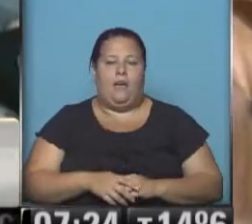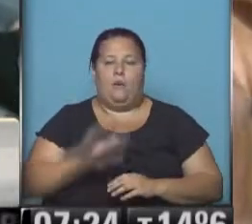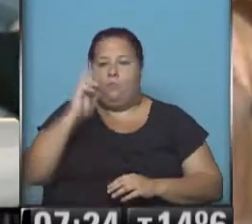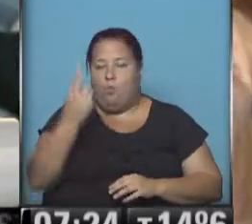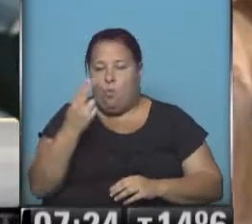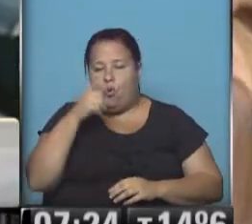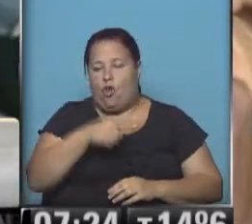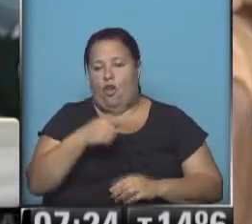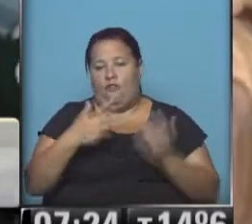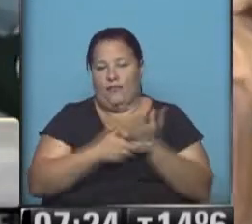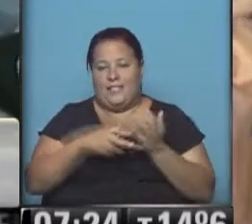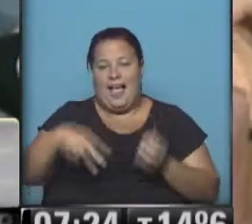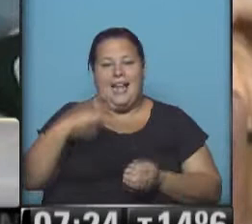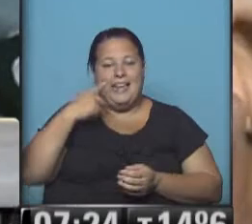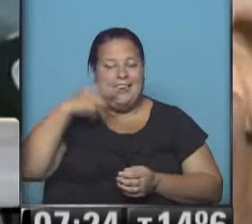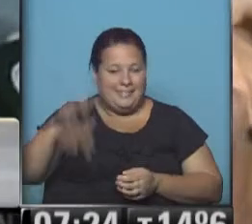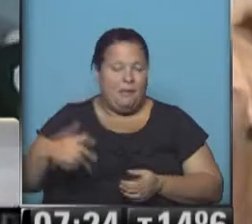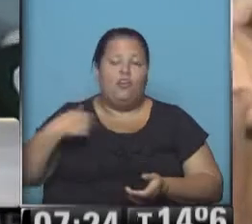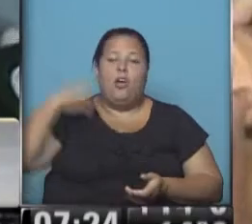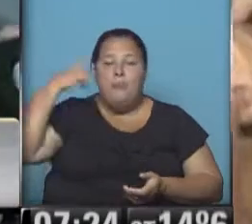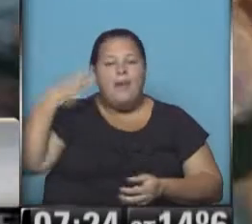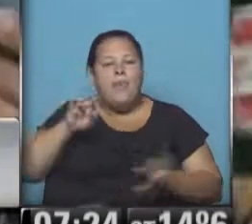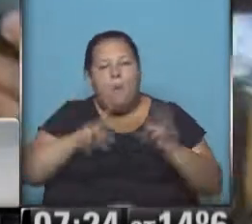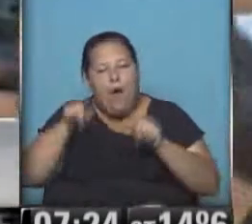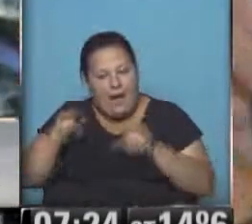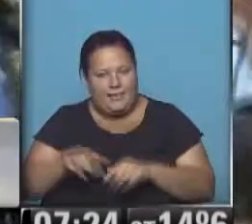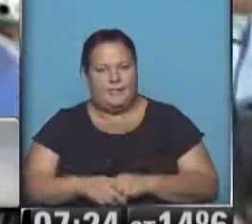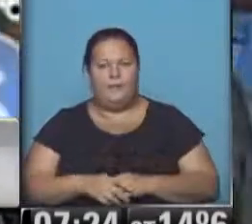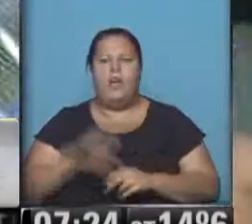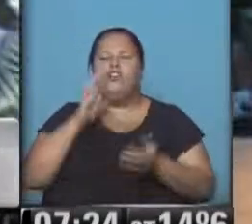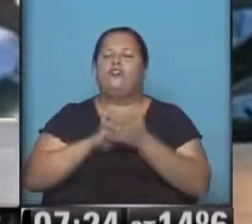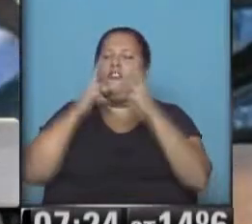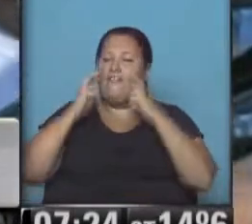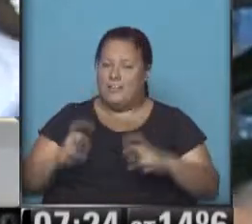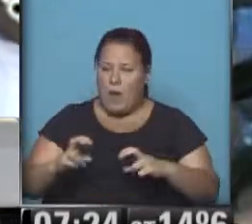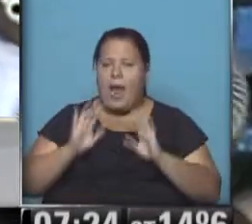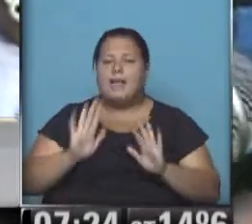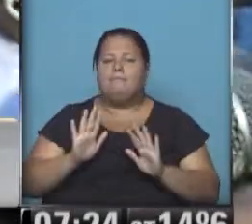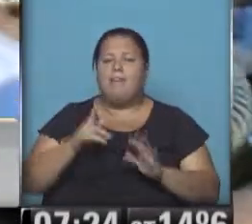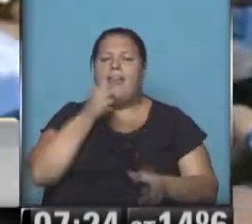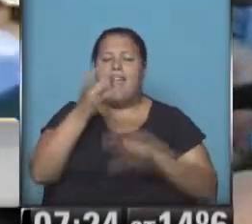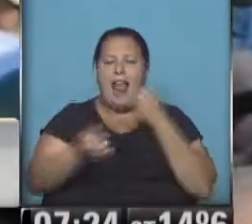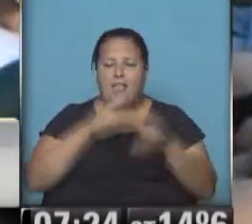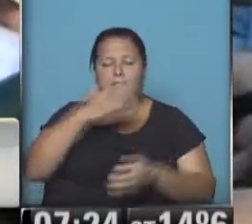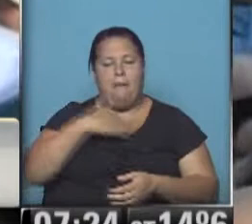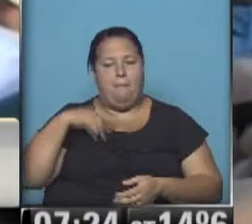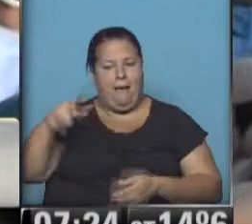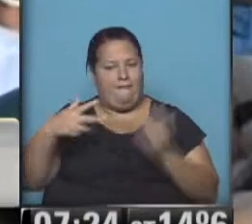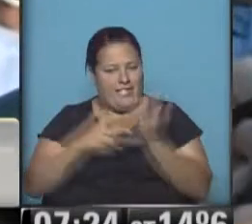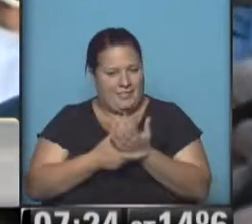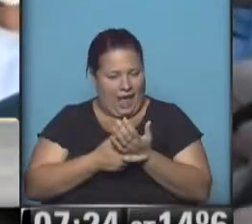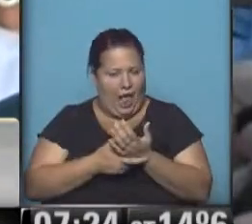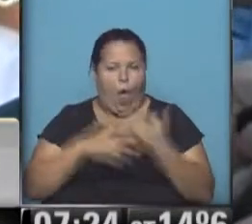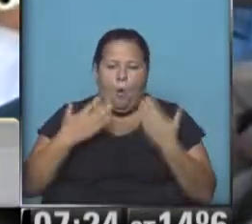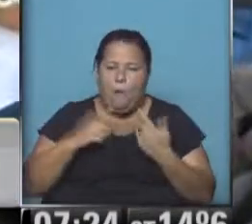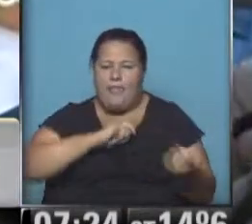la vida el fiscal Niemann. Me parece que tiene que buscarse por ahí. Con respecto a la investigación, se está esperando la declaración de la madre del fiscal Niemann. ¿Puede